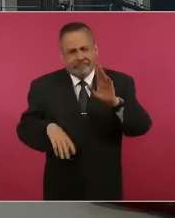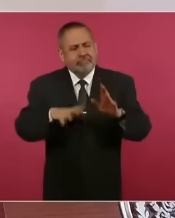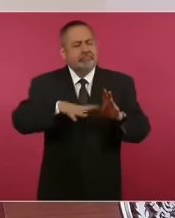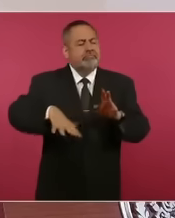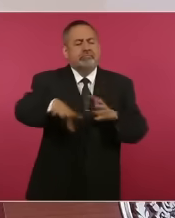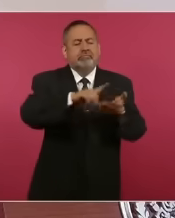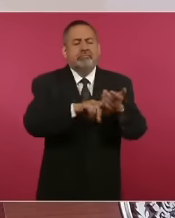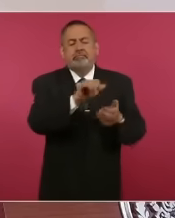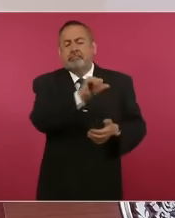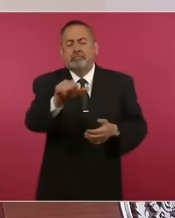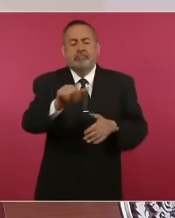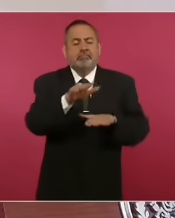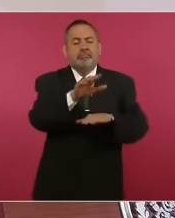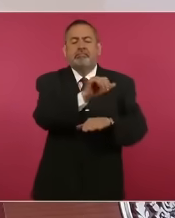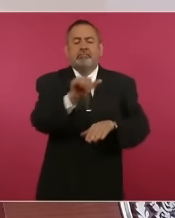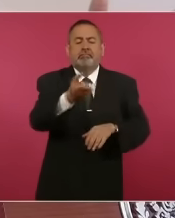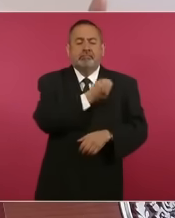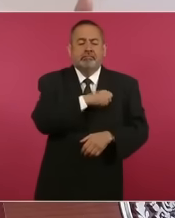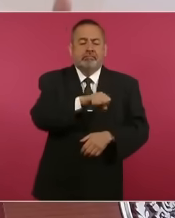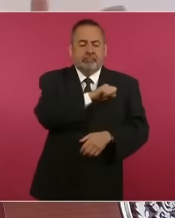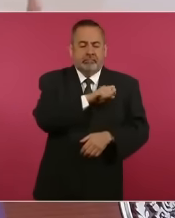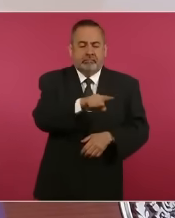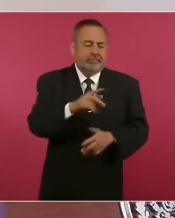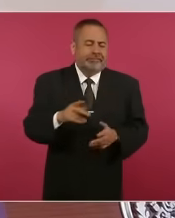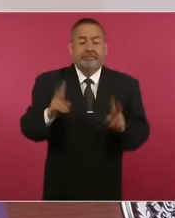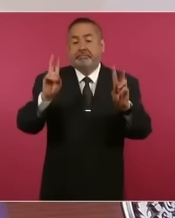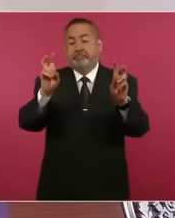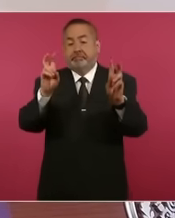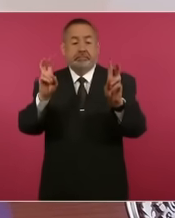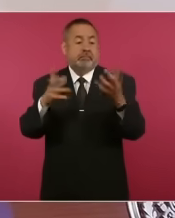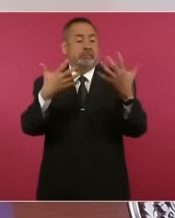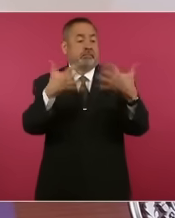salud, de las empresas